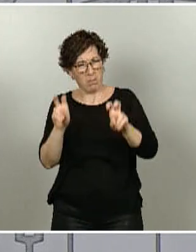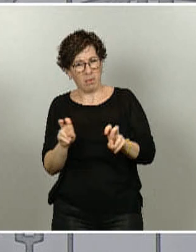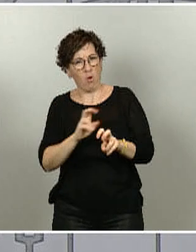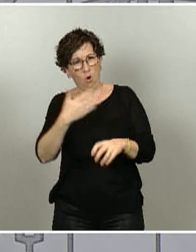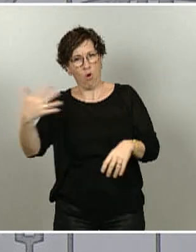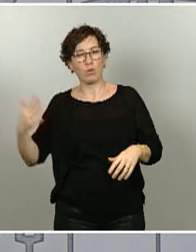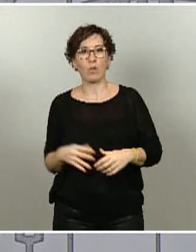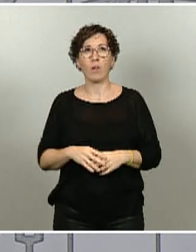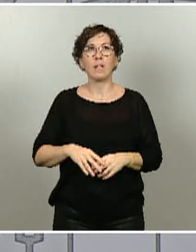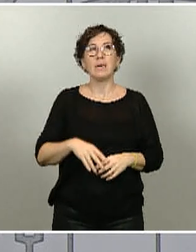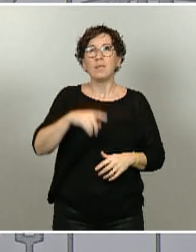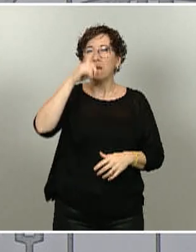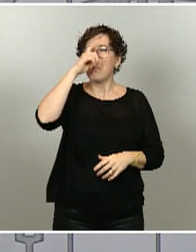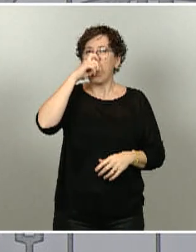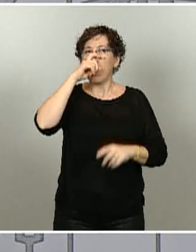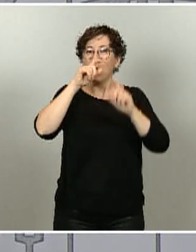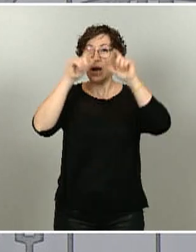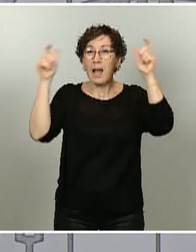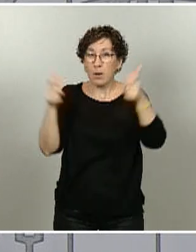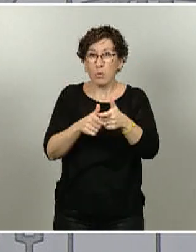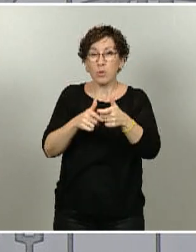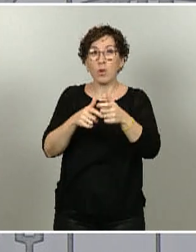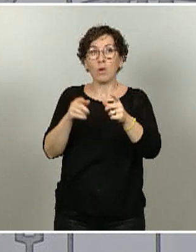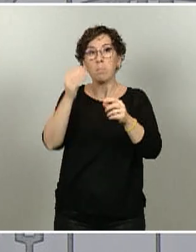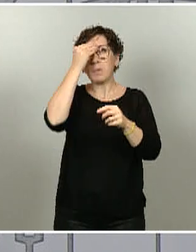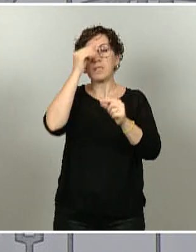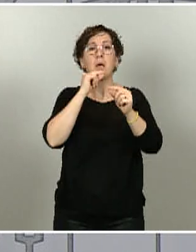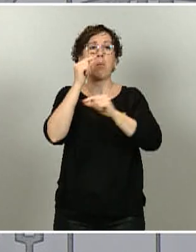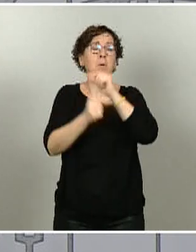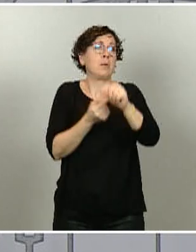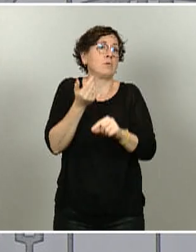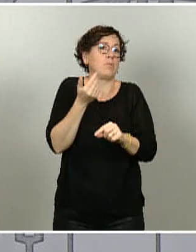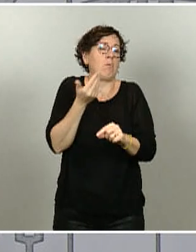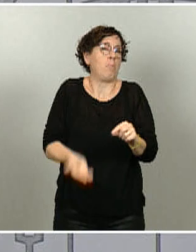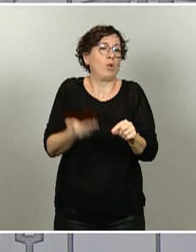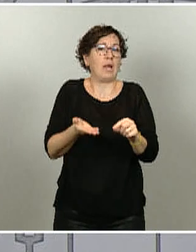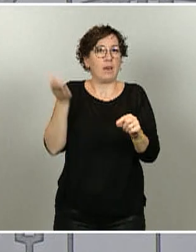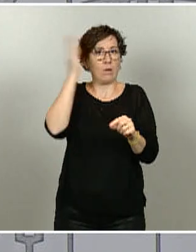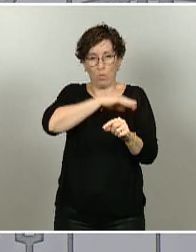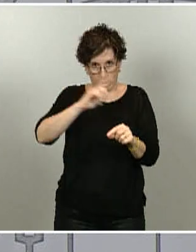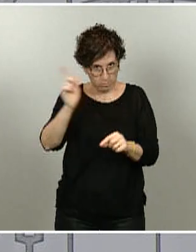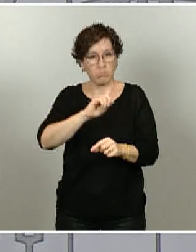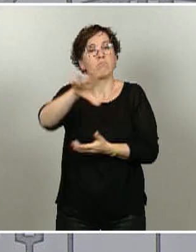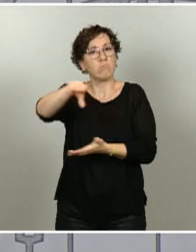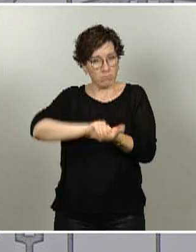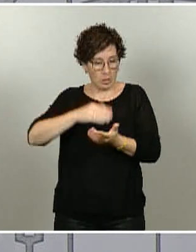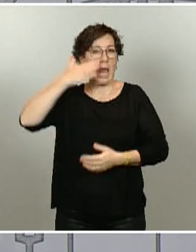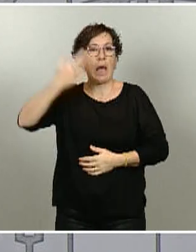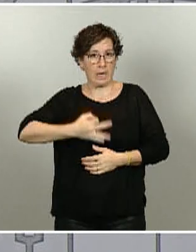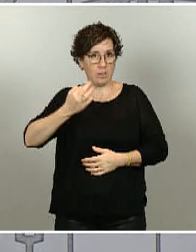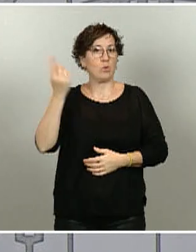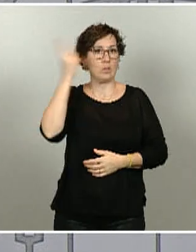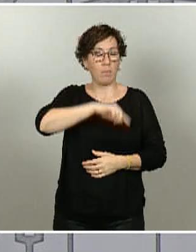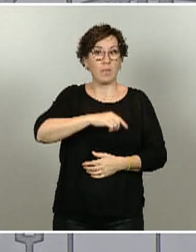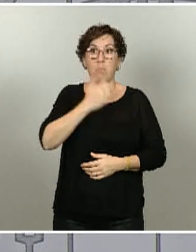en ningún momento se subestimó el riesgo, se valoró el riesgo existente en aquel momento. Una de las discusiones, por ejemplo, fue